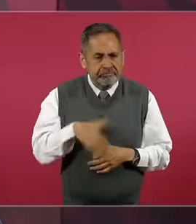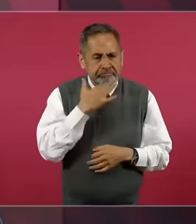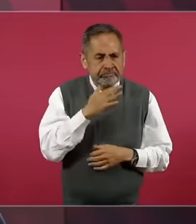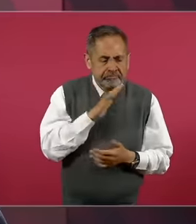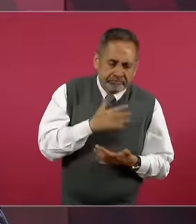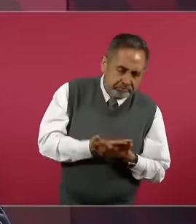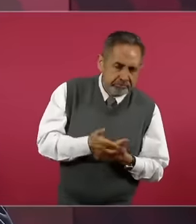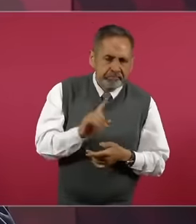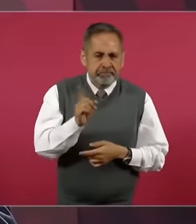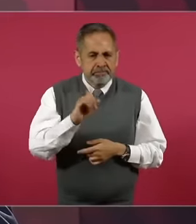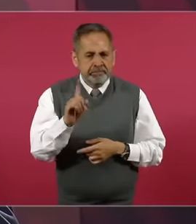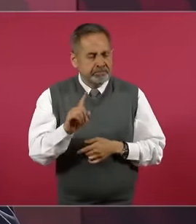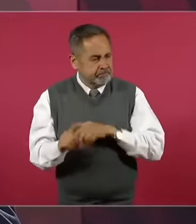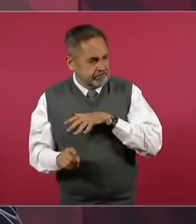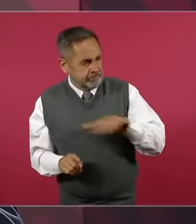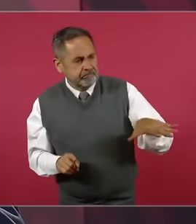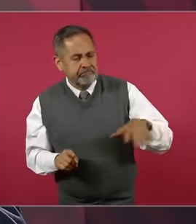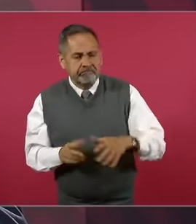incorruptible los jueces,